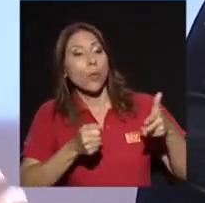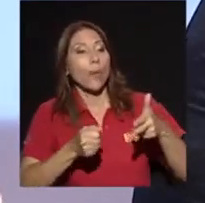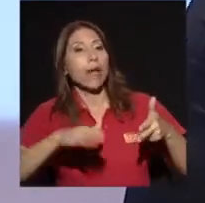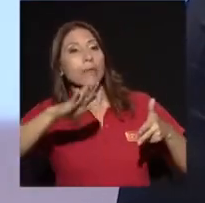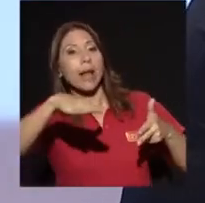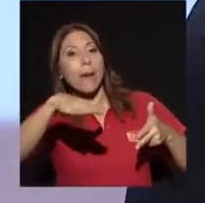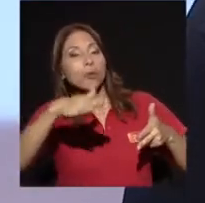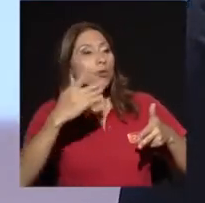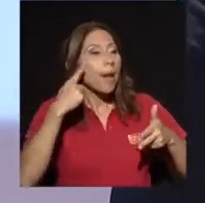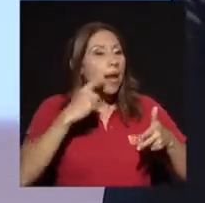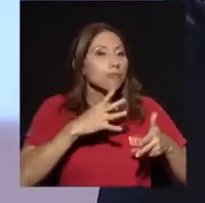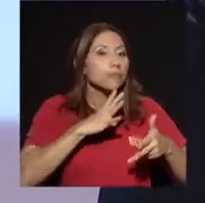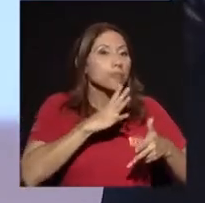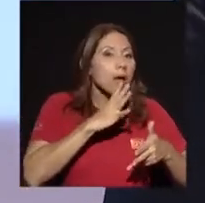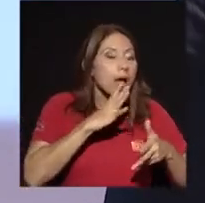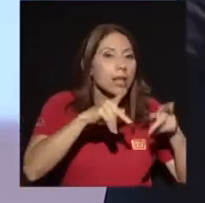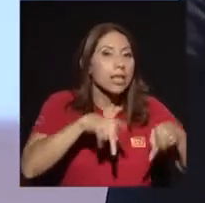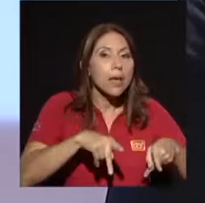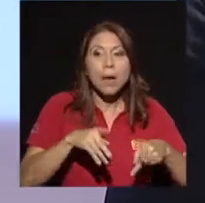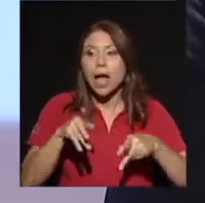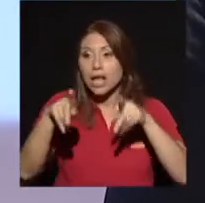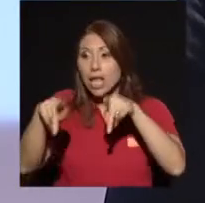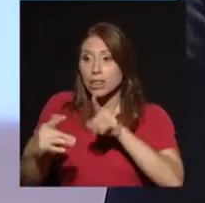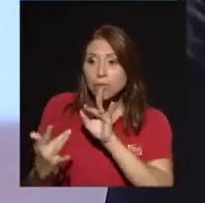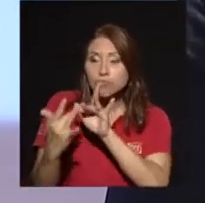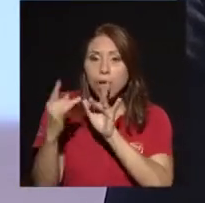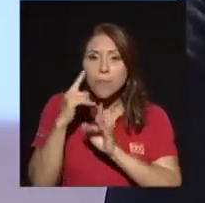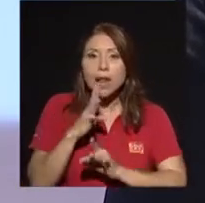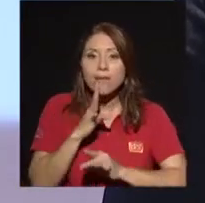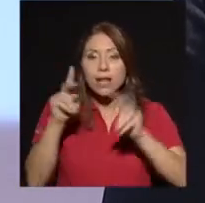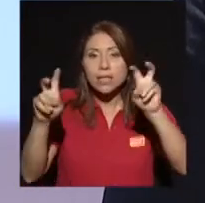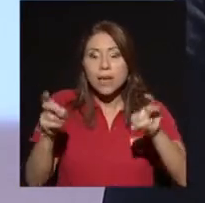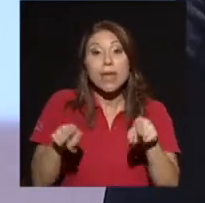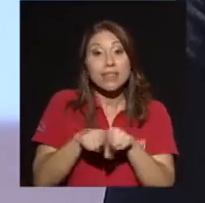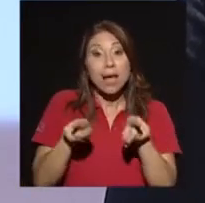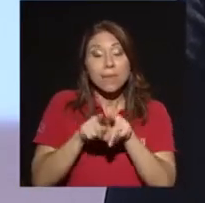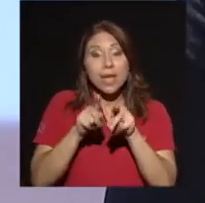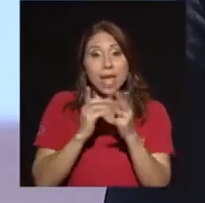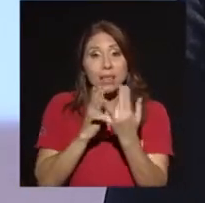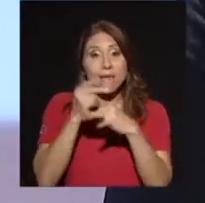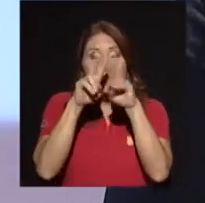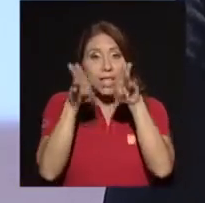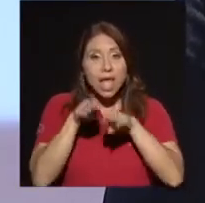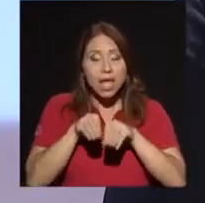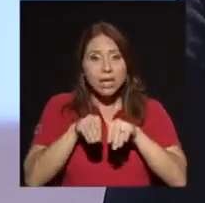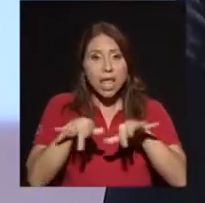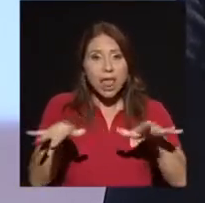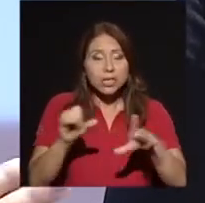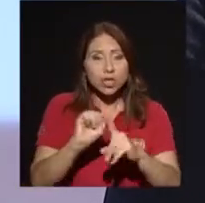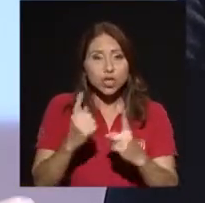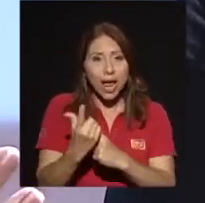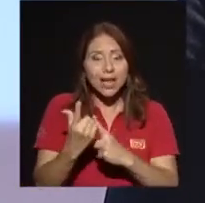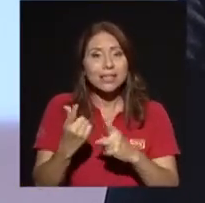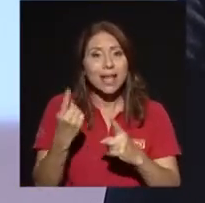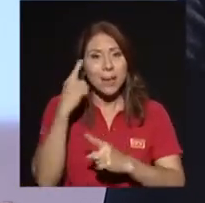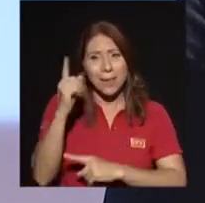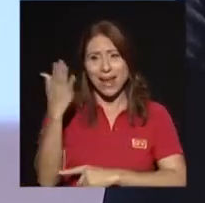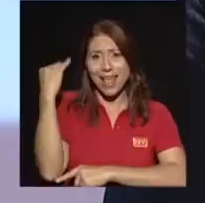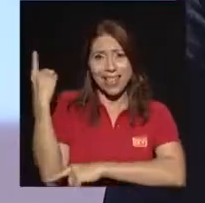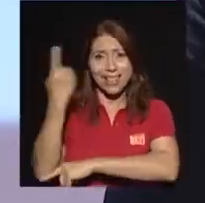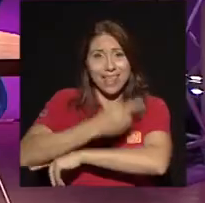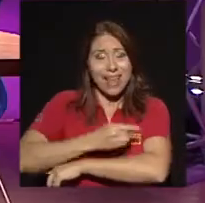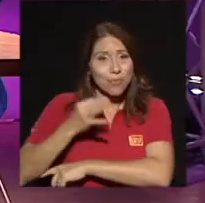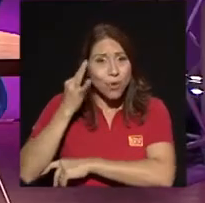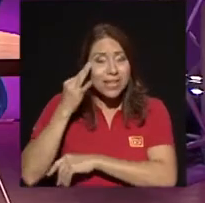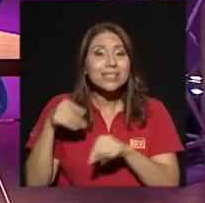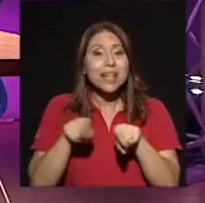gente para hablarles sobre el tema. También campañas en redes sociales para el Día de las Mujeres. Se logró también visibilizar